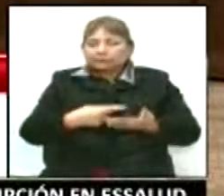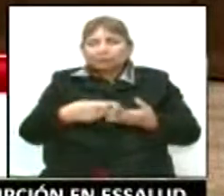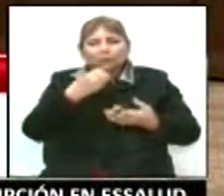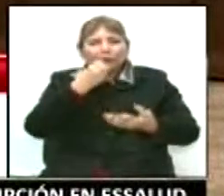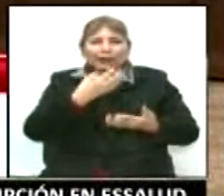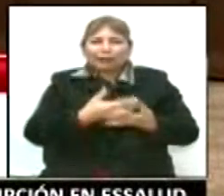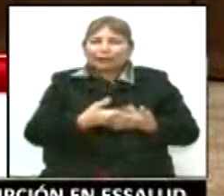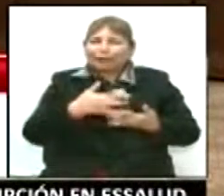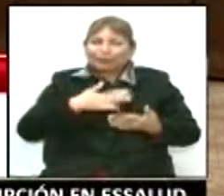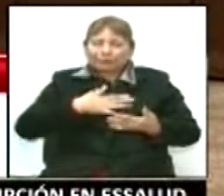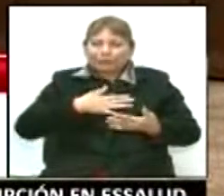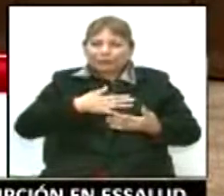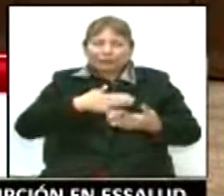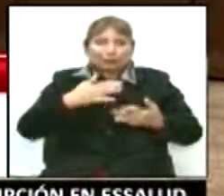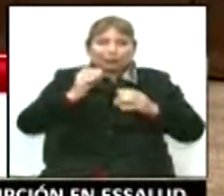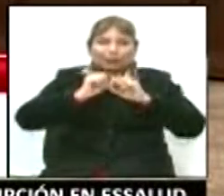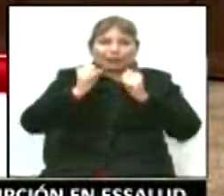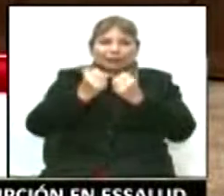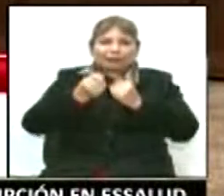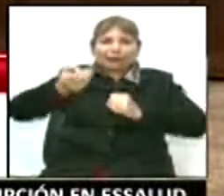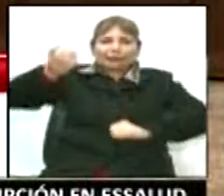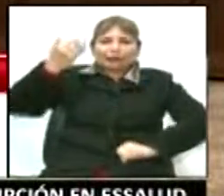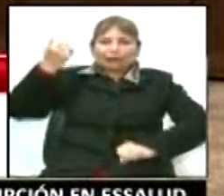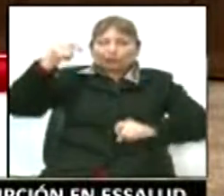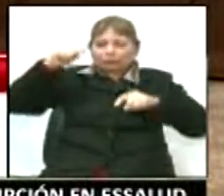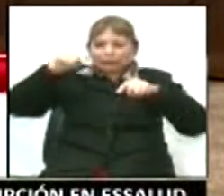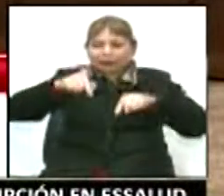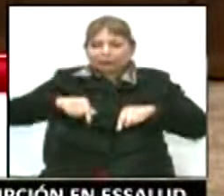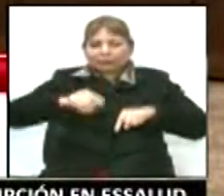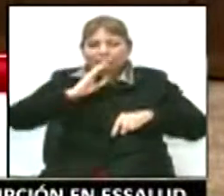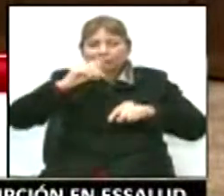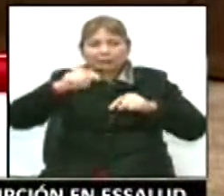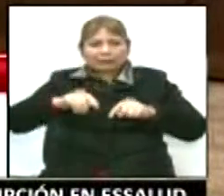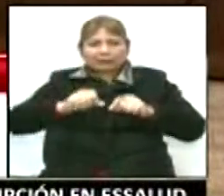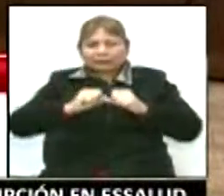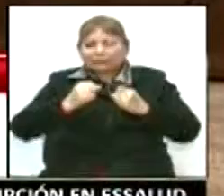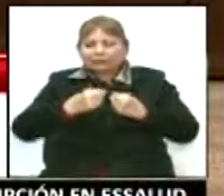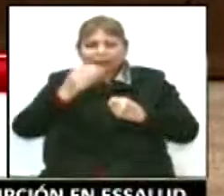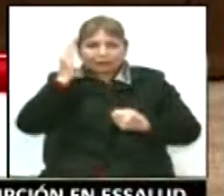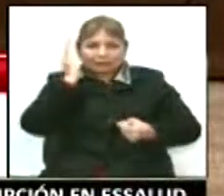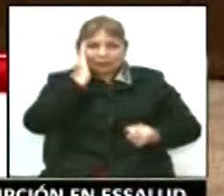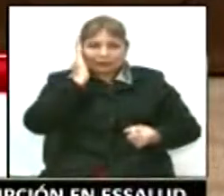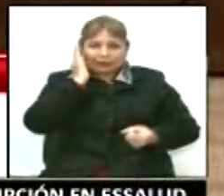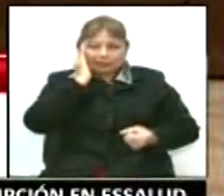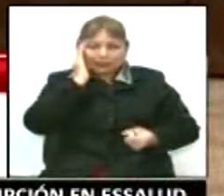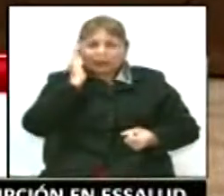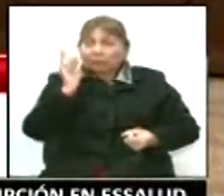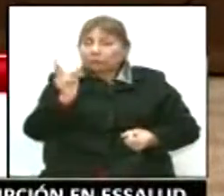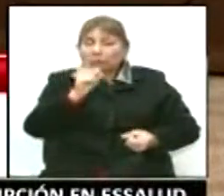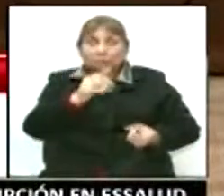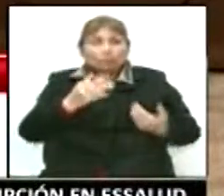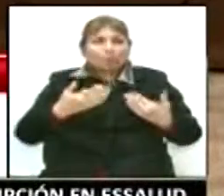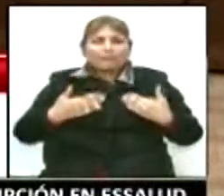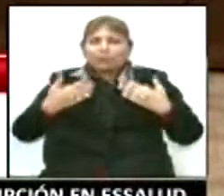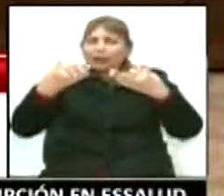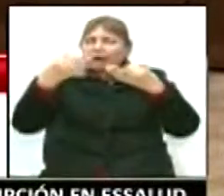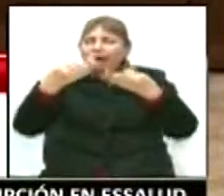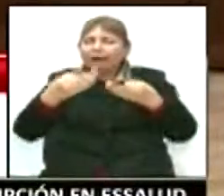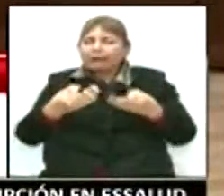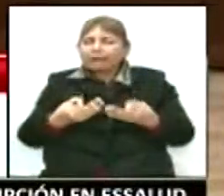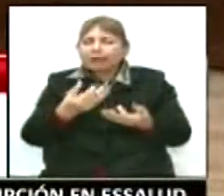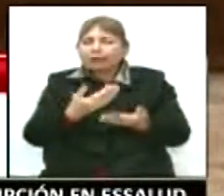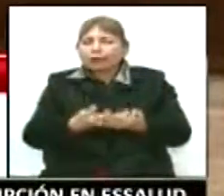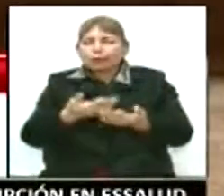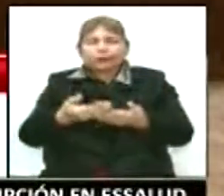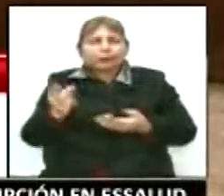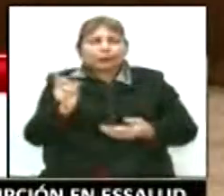Bueno, no estoy hablando de la sesión anterior, estoy hablando de esta sesión. No, sí sé, por eso, usted no puede afirmar cosas que